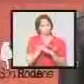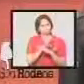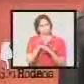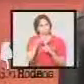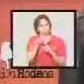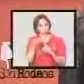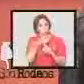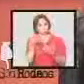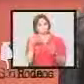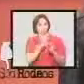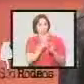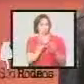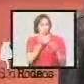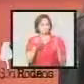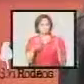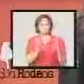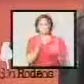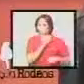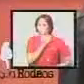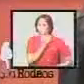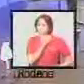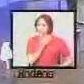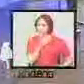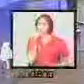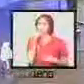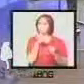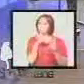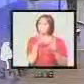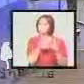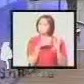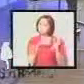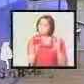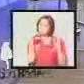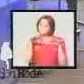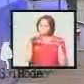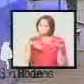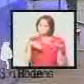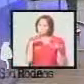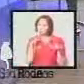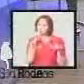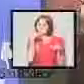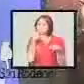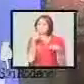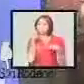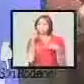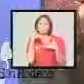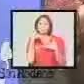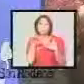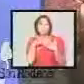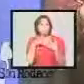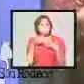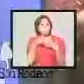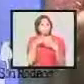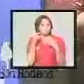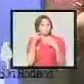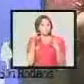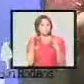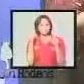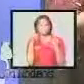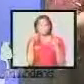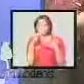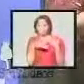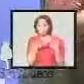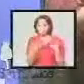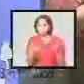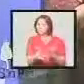Popular o el Banco X o el otro, no. Se hacen esas inversiones y se busca que haya más rapidez en todas estas